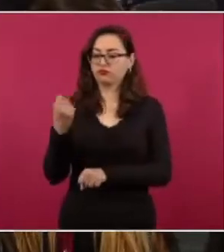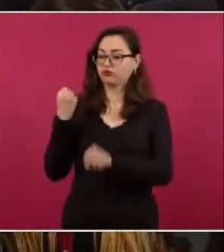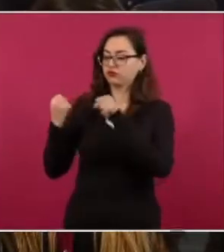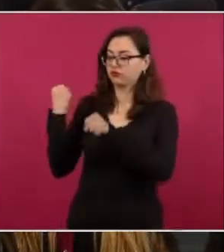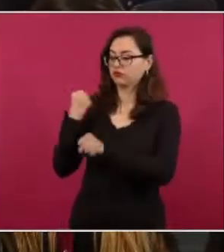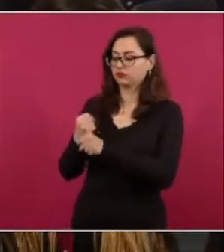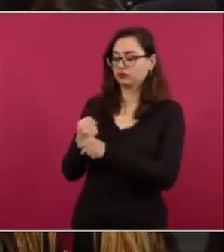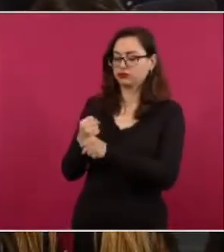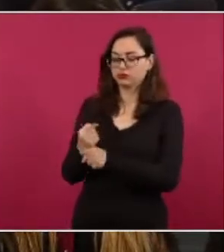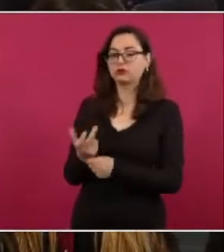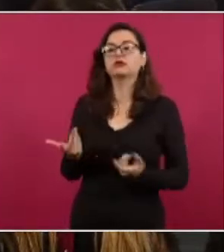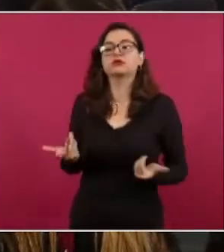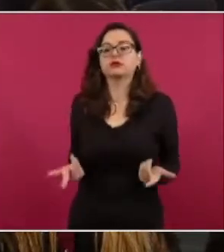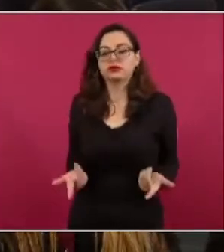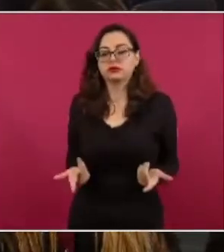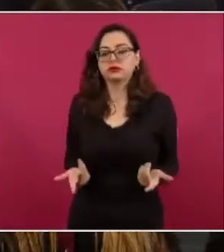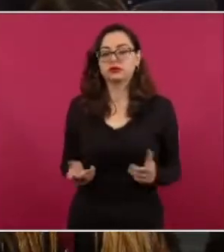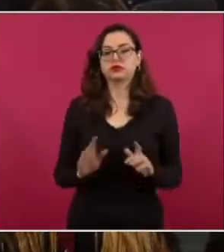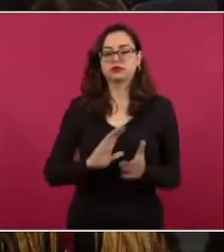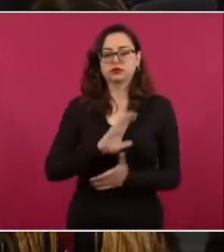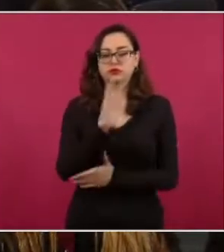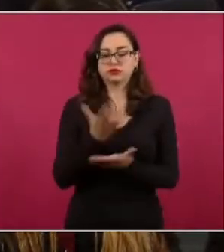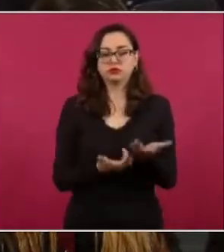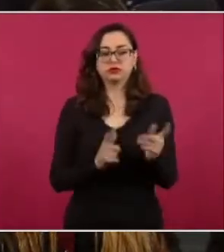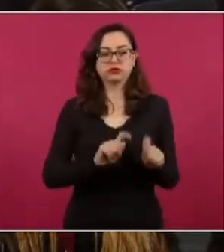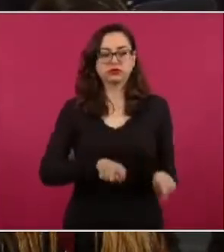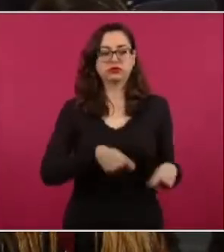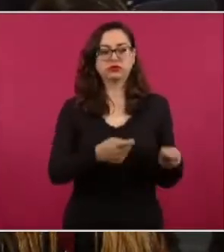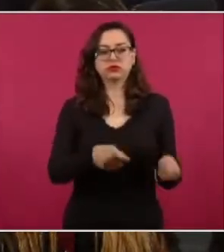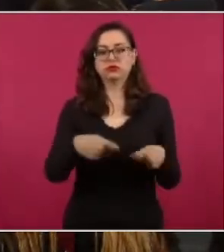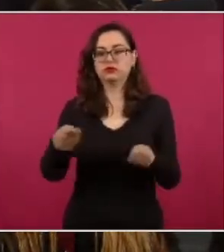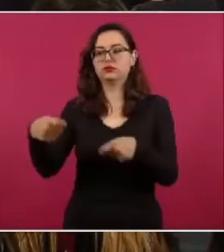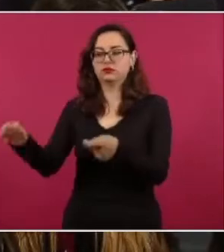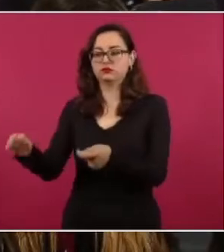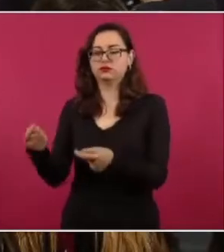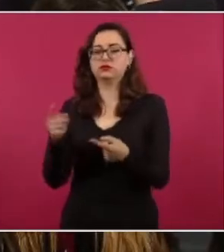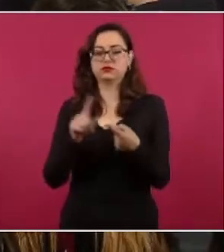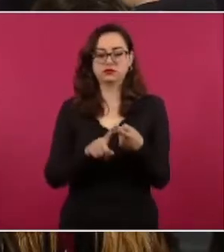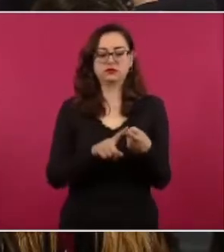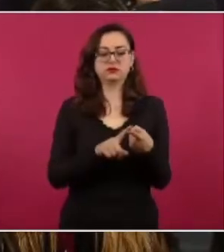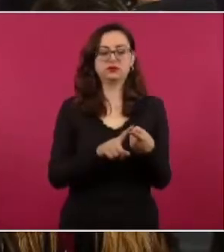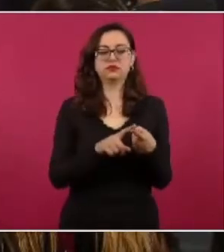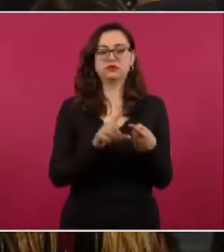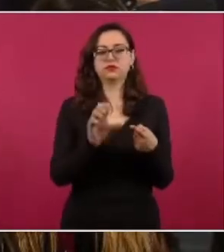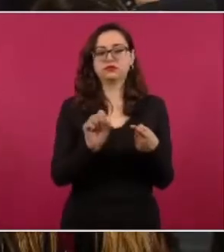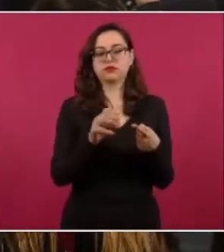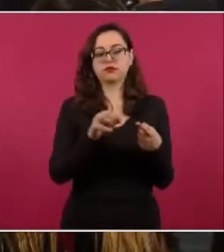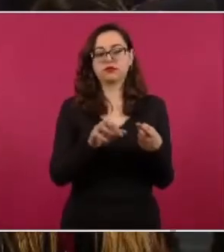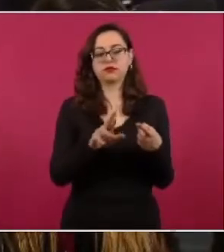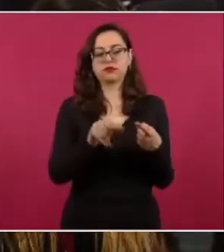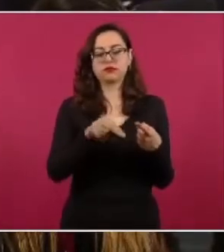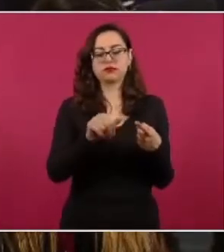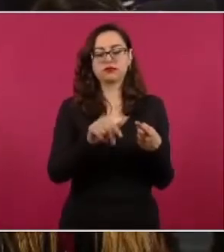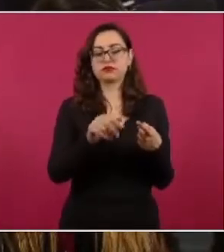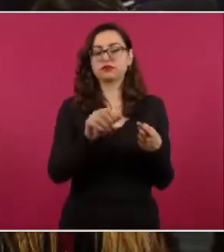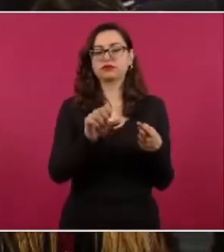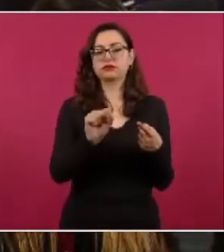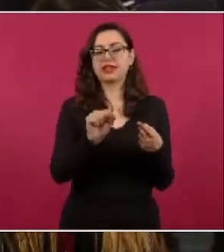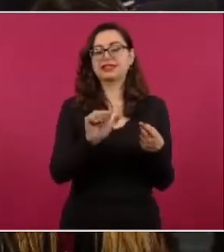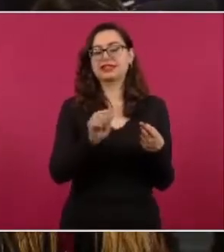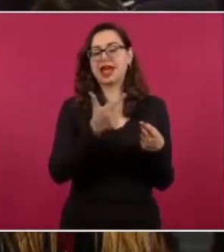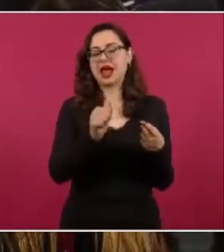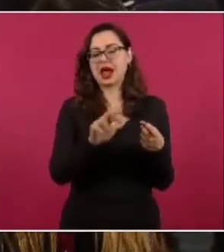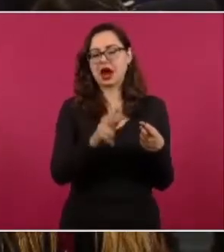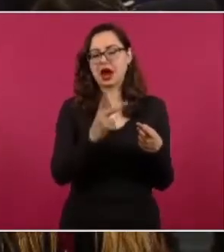contratos los obtuvieron dichas empresas para realizar la limpieza de la Secretaría de Agricultura y Desarrollo Rural, el